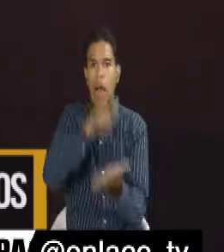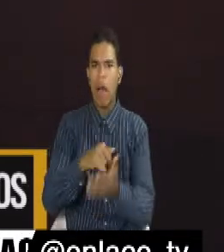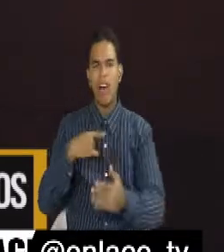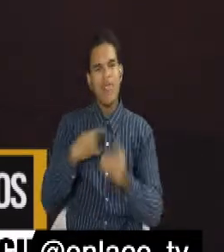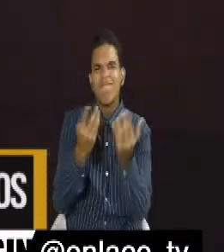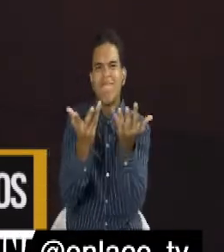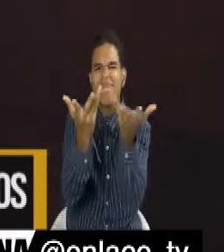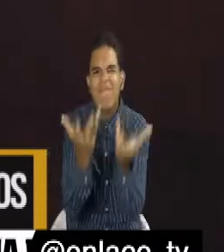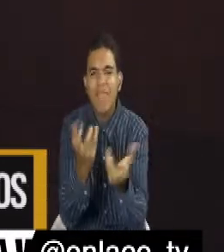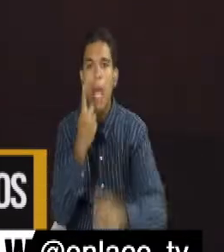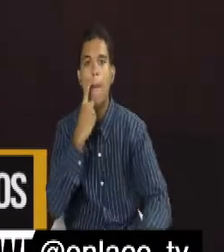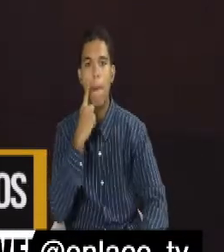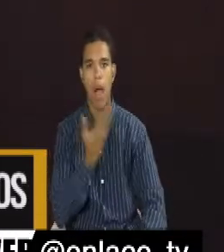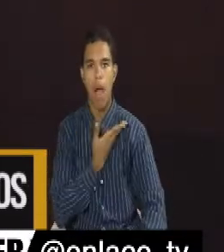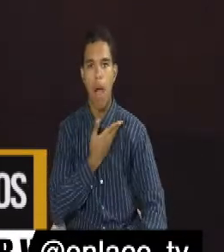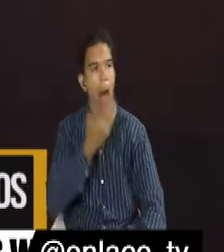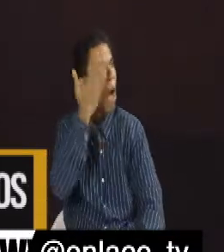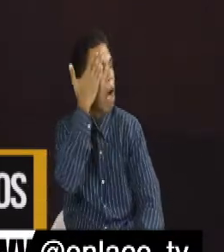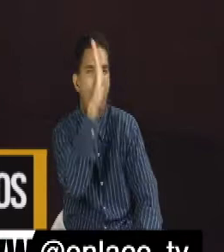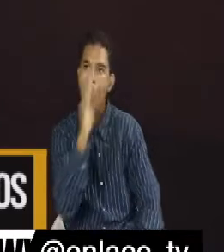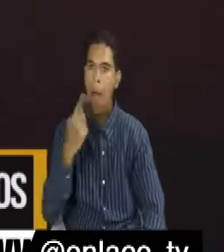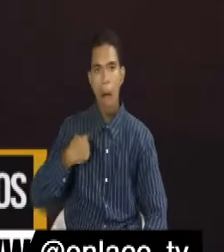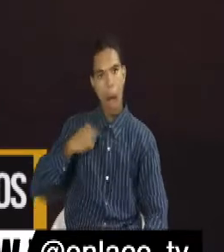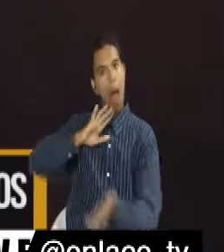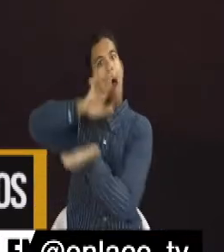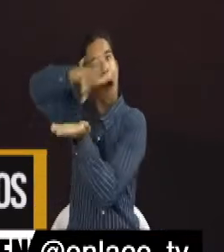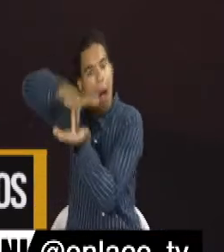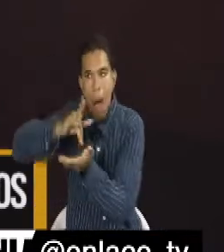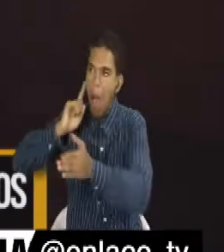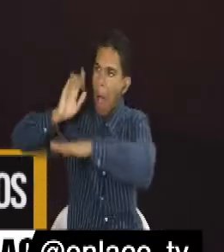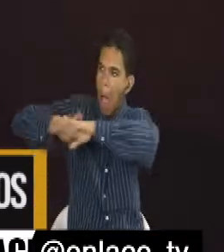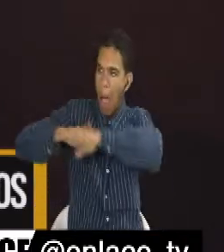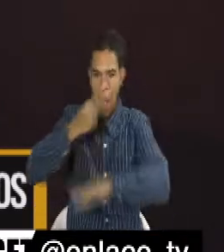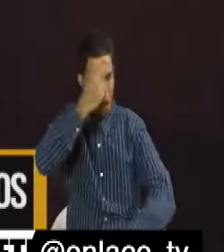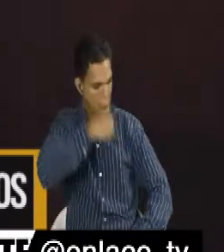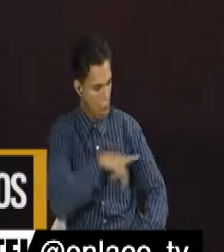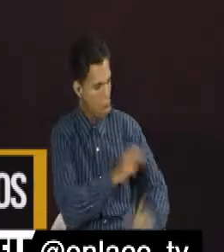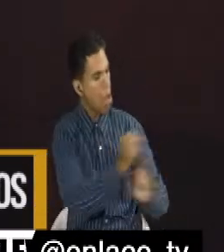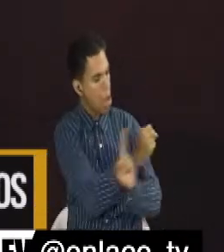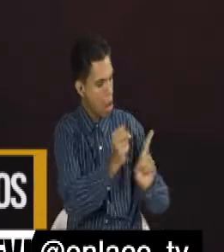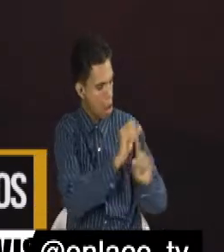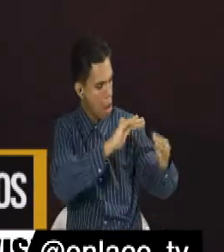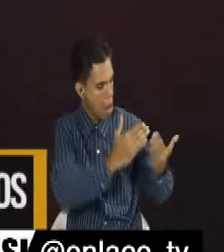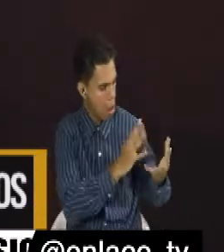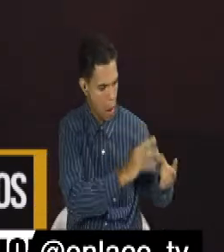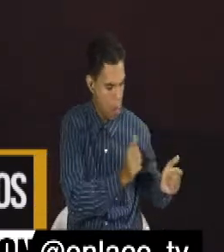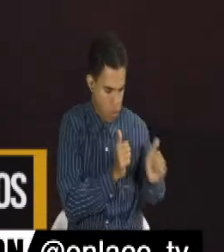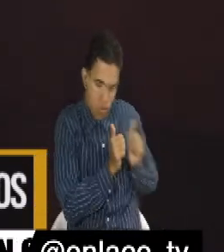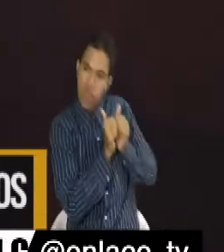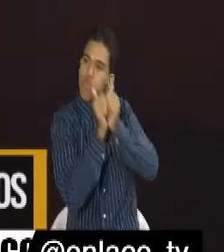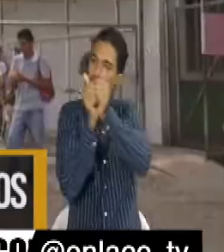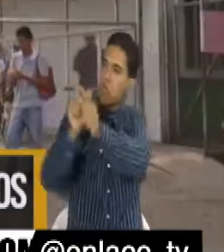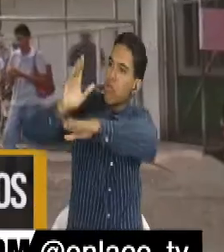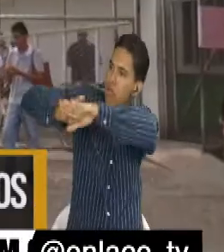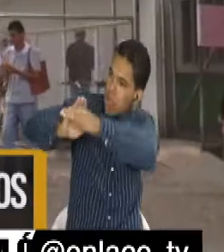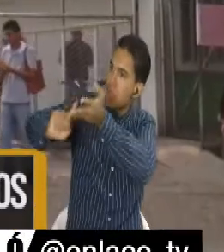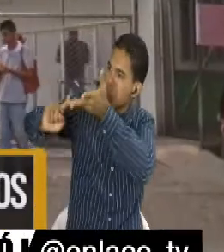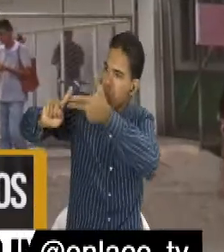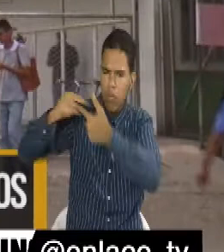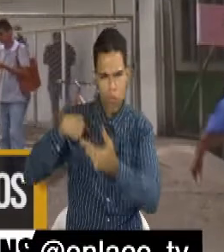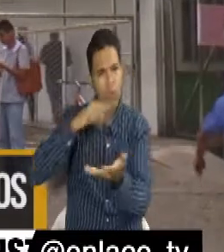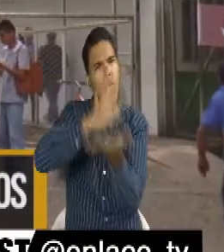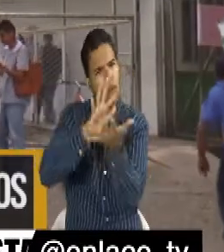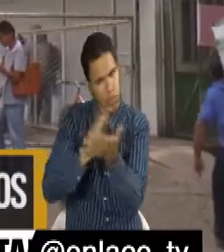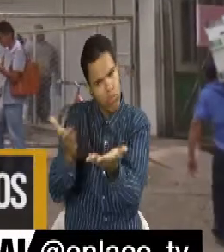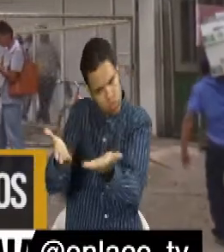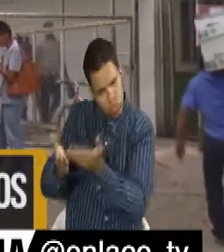familia conozca de que existimos, que sepan que pueden colocar la queja y que también estén seguros que la vamos a atender. Finalmente